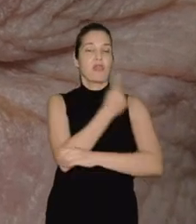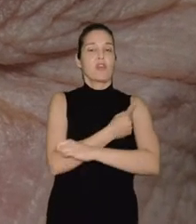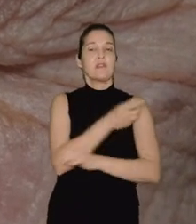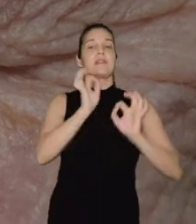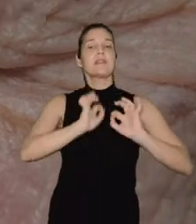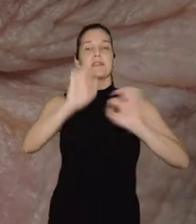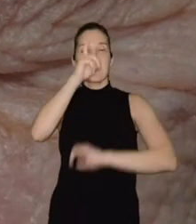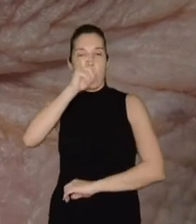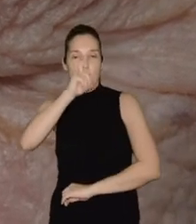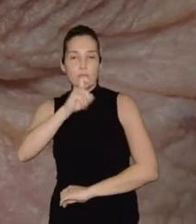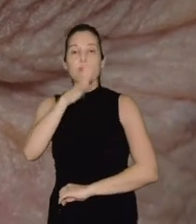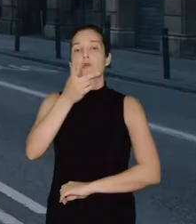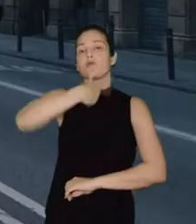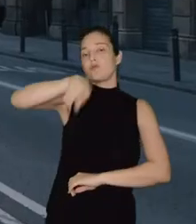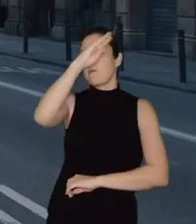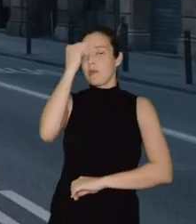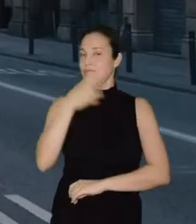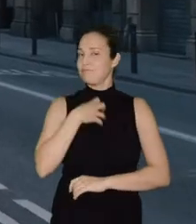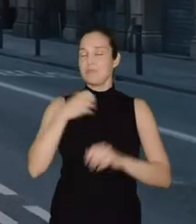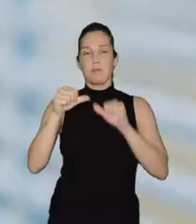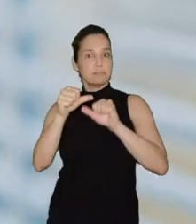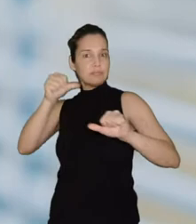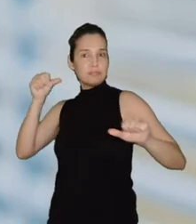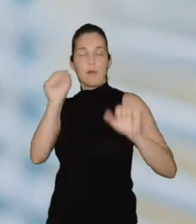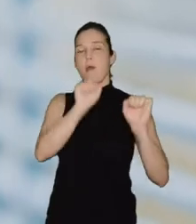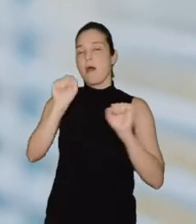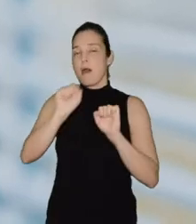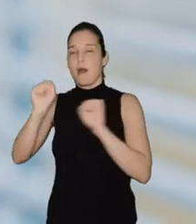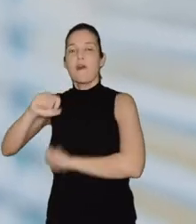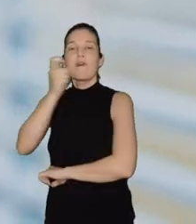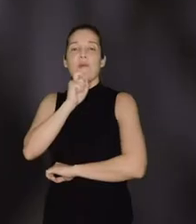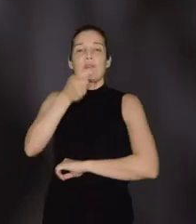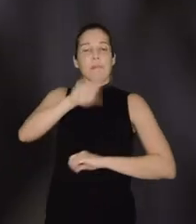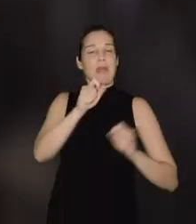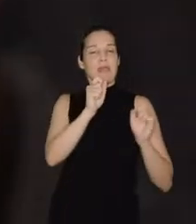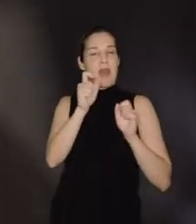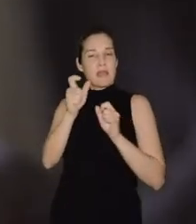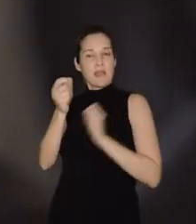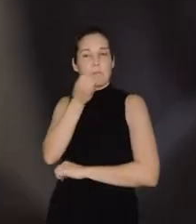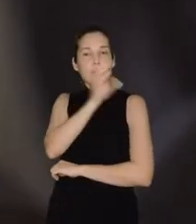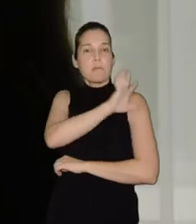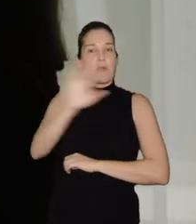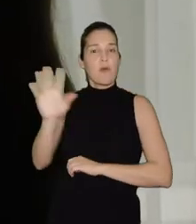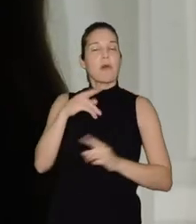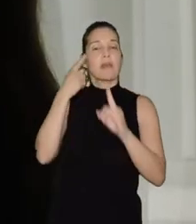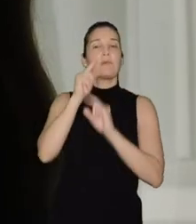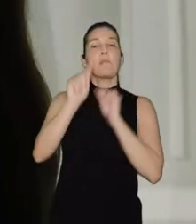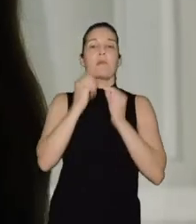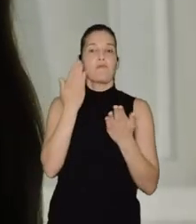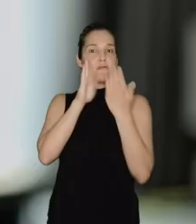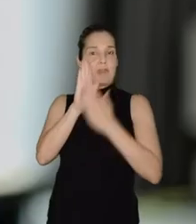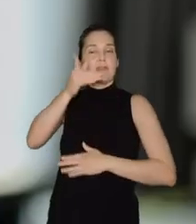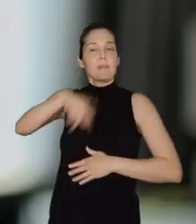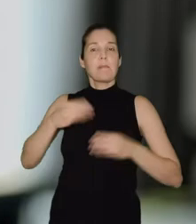necesitamos una buena dosis de recuerdos. Porque no podemos olvidar cómo nos hemos protegido y cómo hemos dado lo mejor para hacer frente al virus